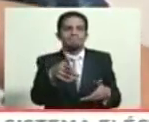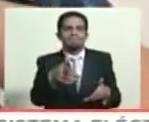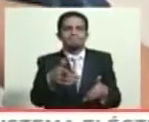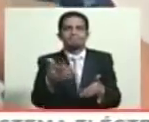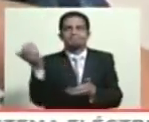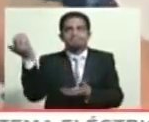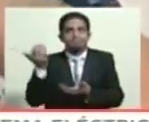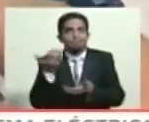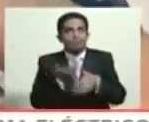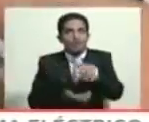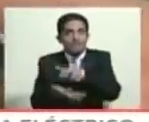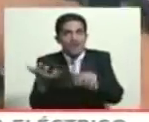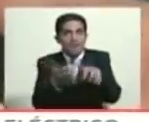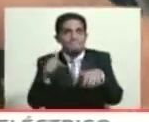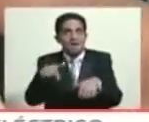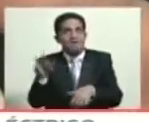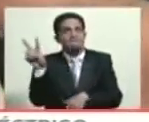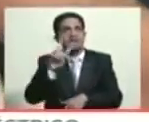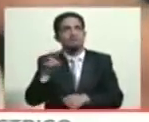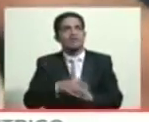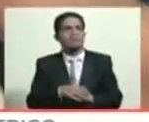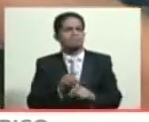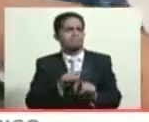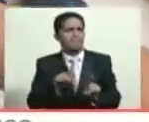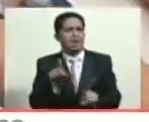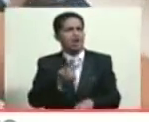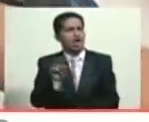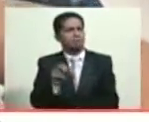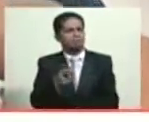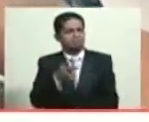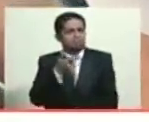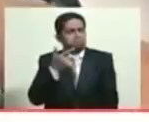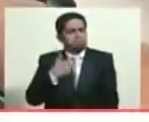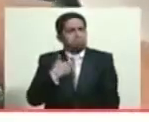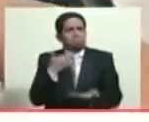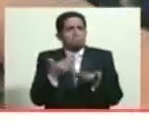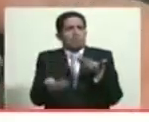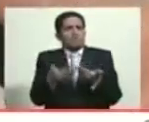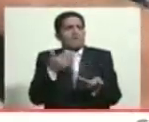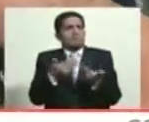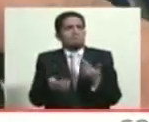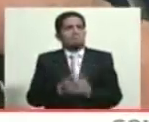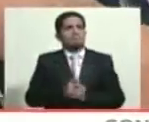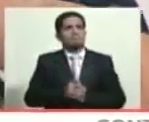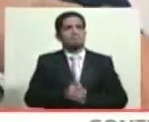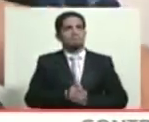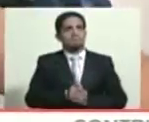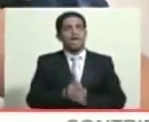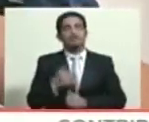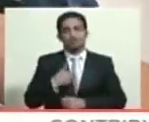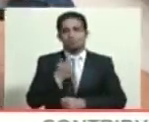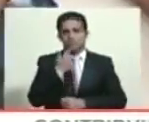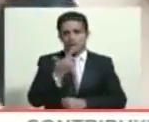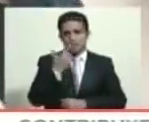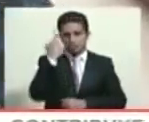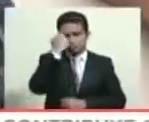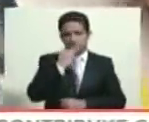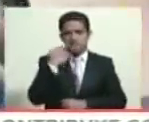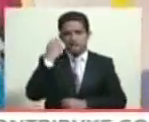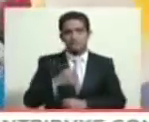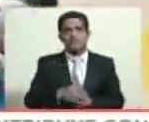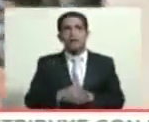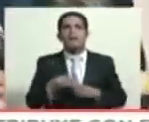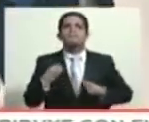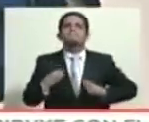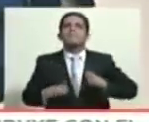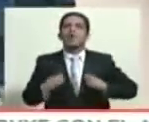Pero no es un psicópata. Y lo digo con sinceridad, nos preocupa que con